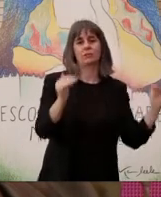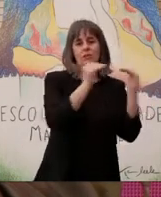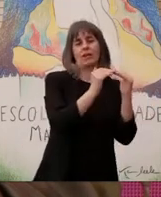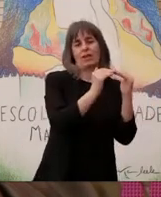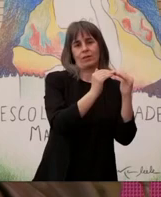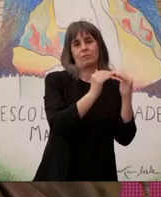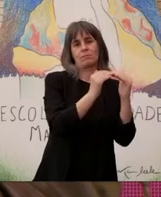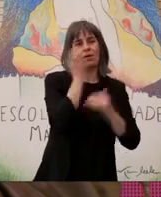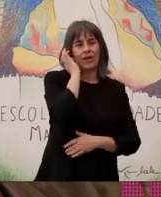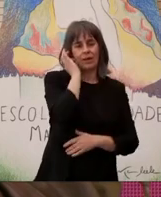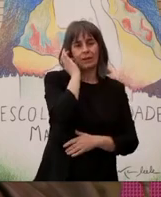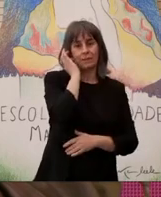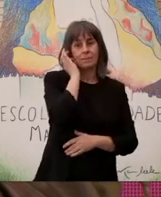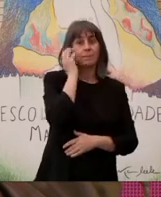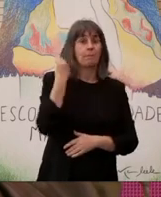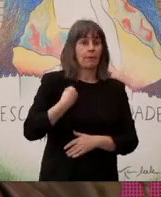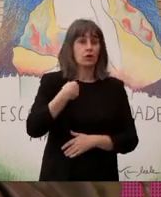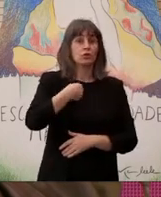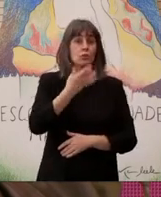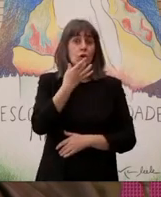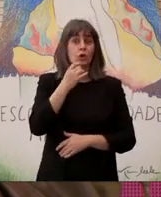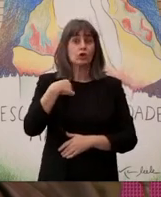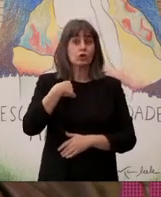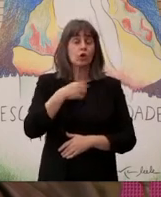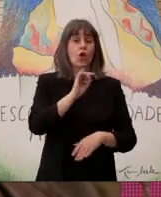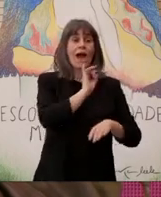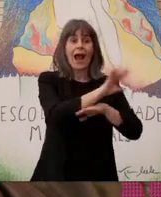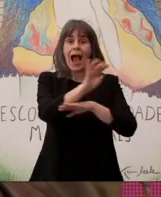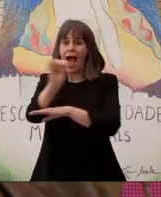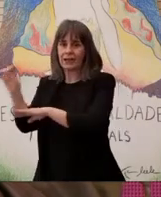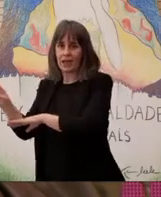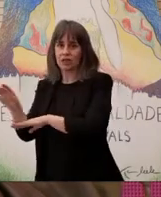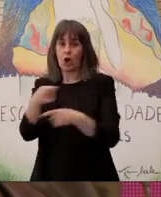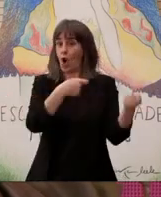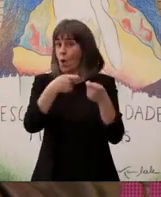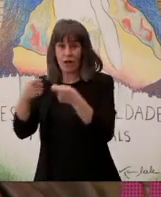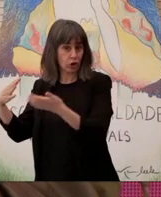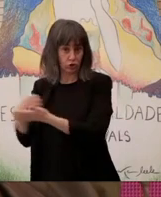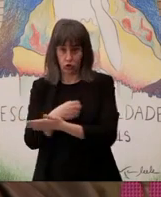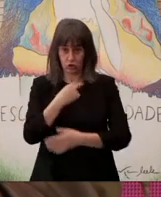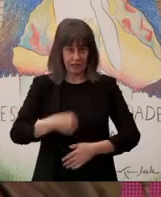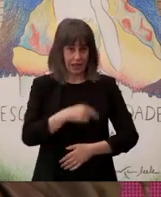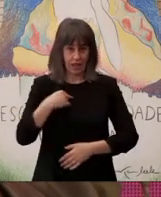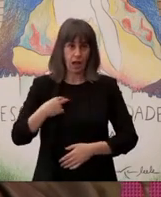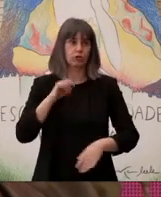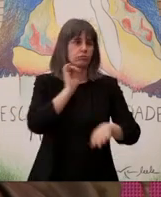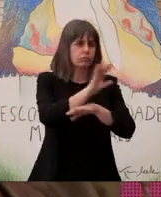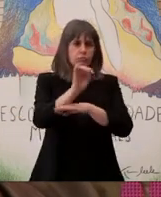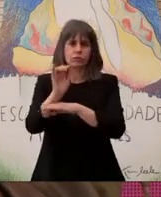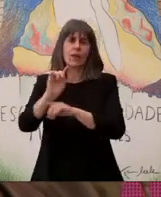sino que mandéis unas cartas a todos los comercios de Santiago o a no seguir las